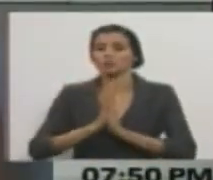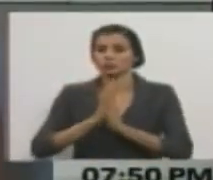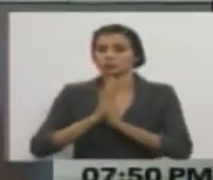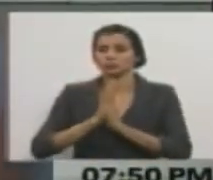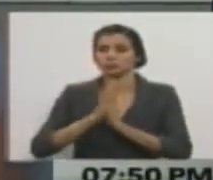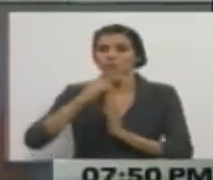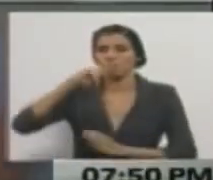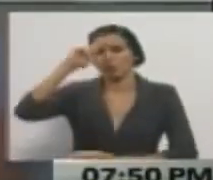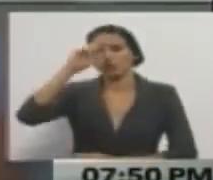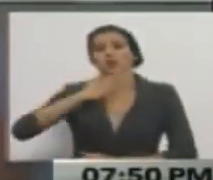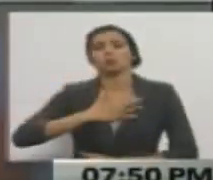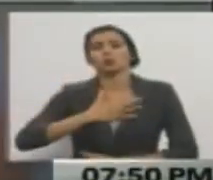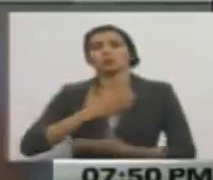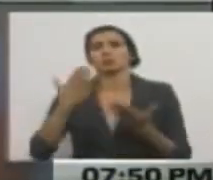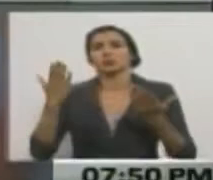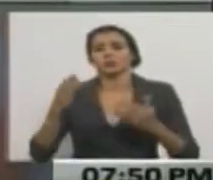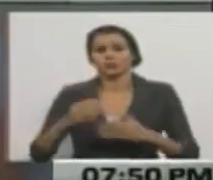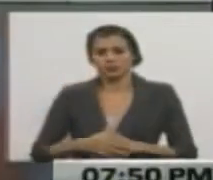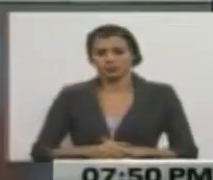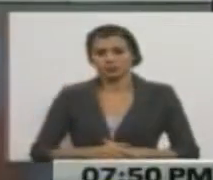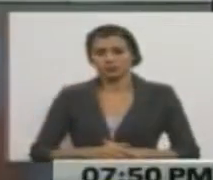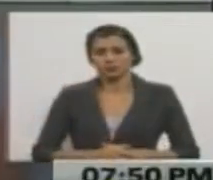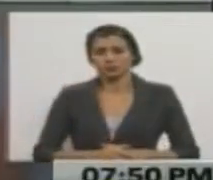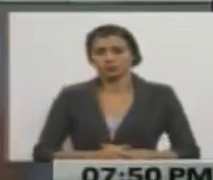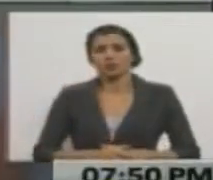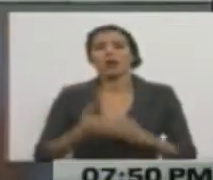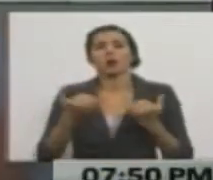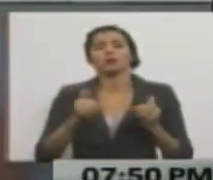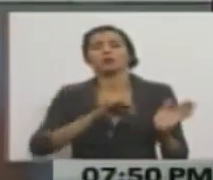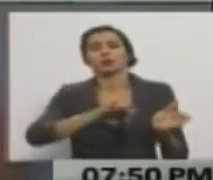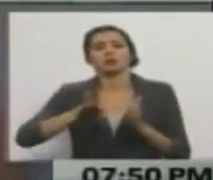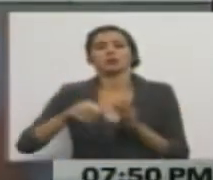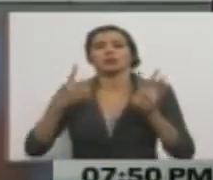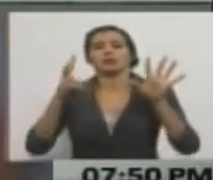en latín. Vamos a un tema internacional, son las